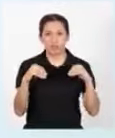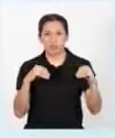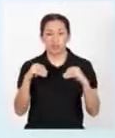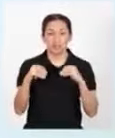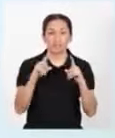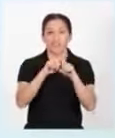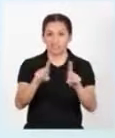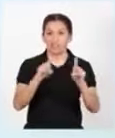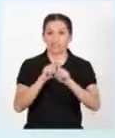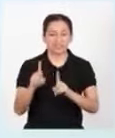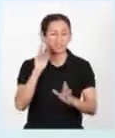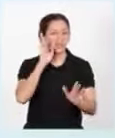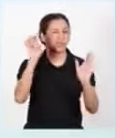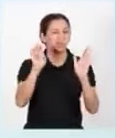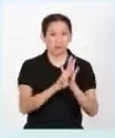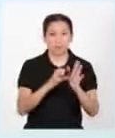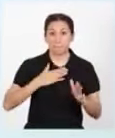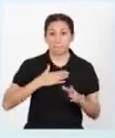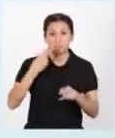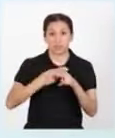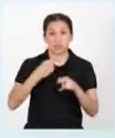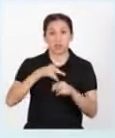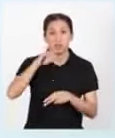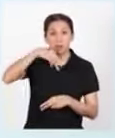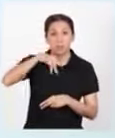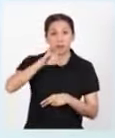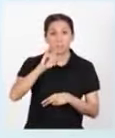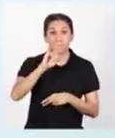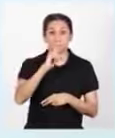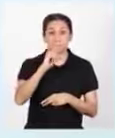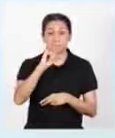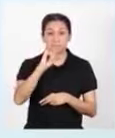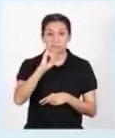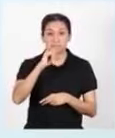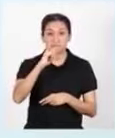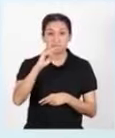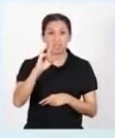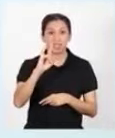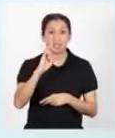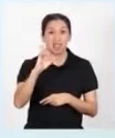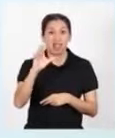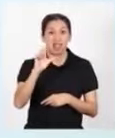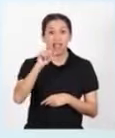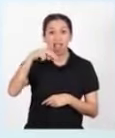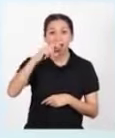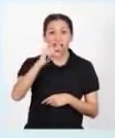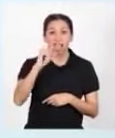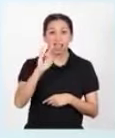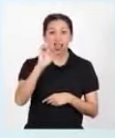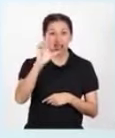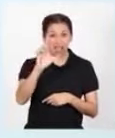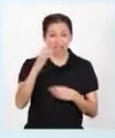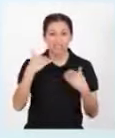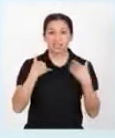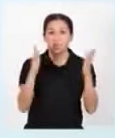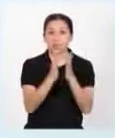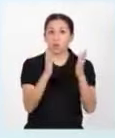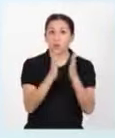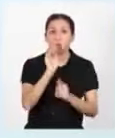coreografía diferente. Vamos a probar juntos. Por ejemplo, mi nombre es Miguel Ángel. Y Miguel Ángel tiene cuatro sílabas.